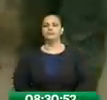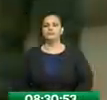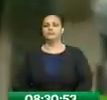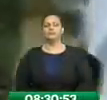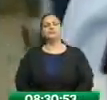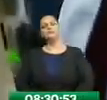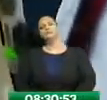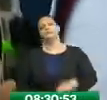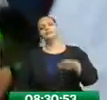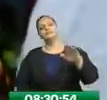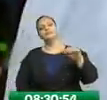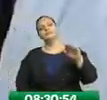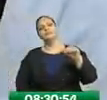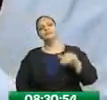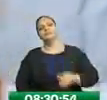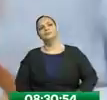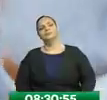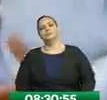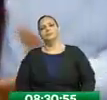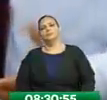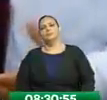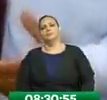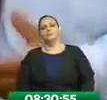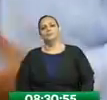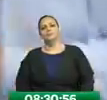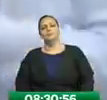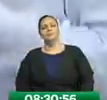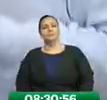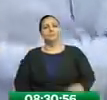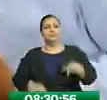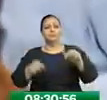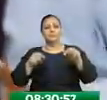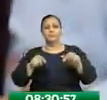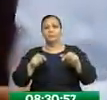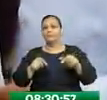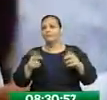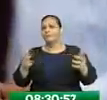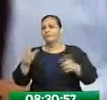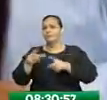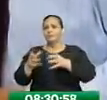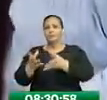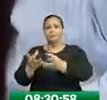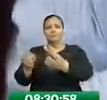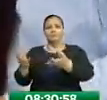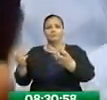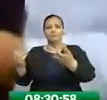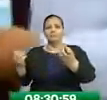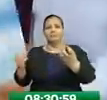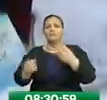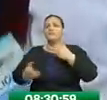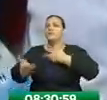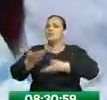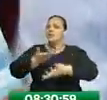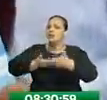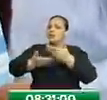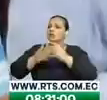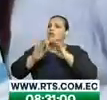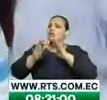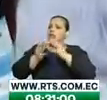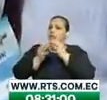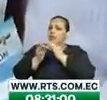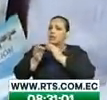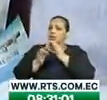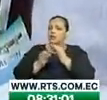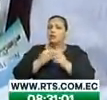pregunta que hago yo es, ¿ha sido tan difícil trabajar con la ciudadanía para concientizar, entregar folletitos, de que la